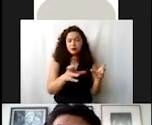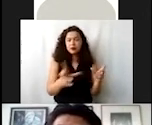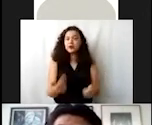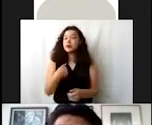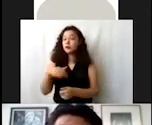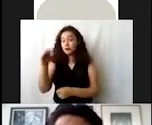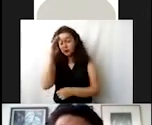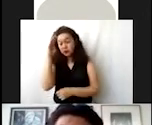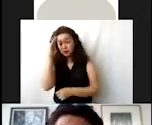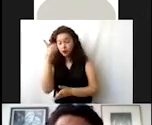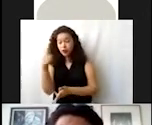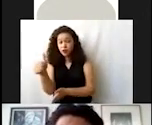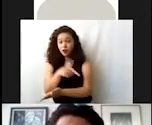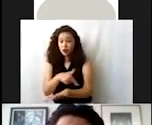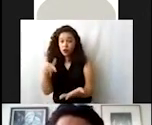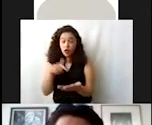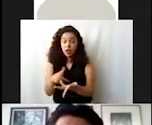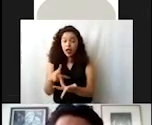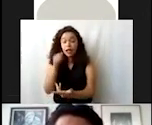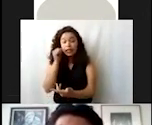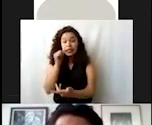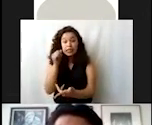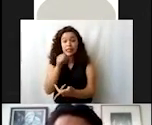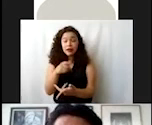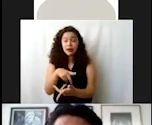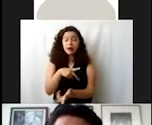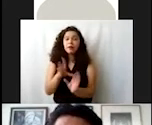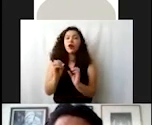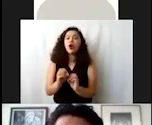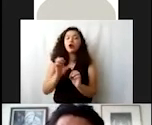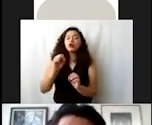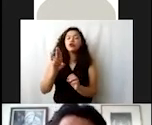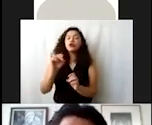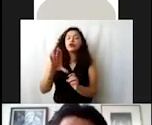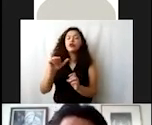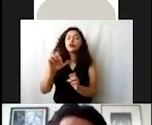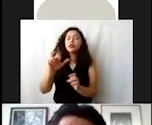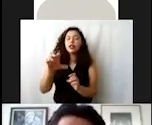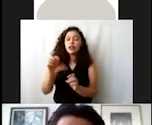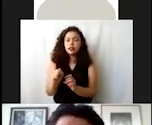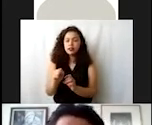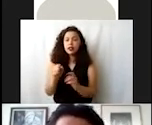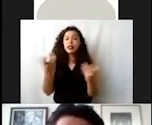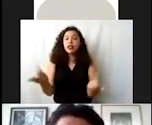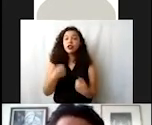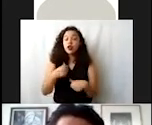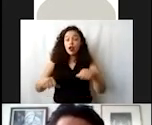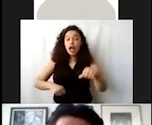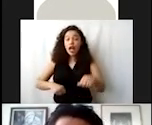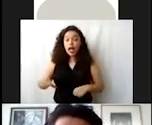como establecimiento permanente o sucursales donde llevo yo a cabo